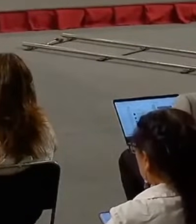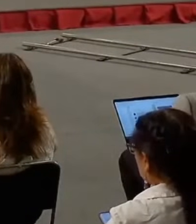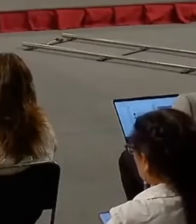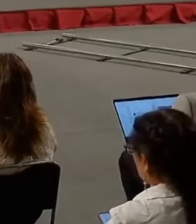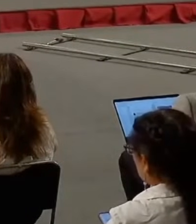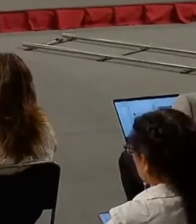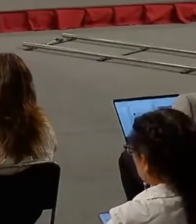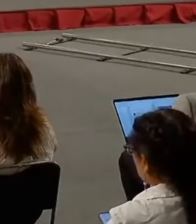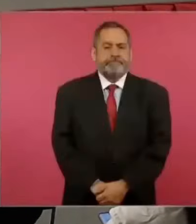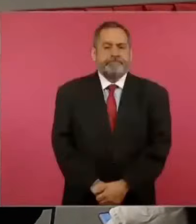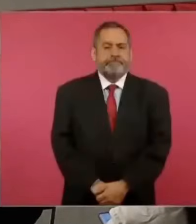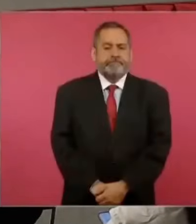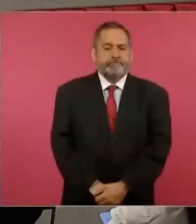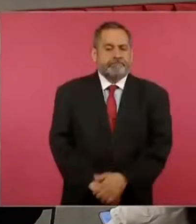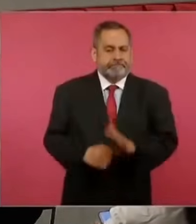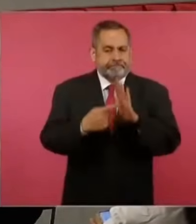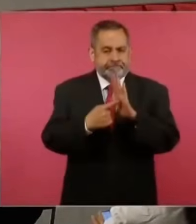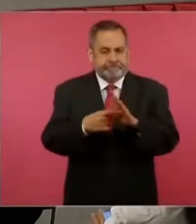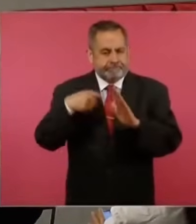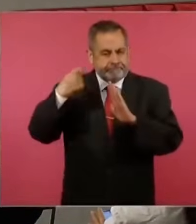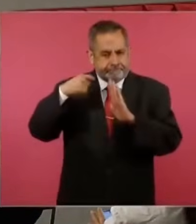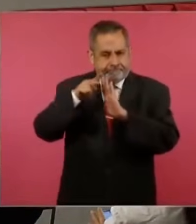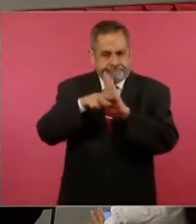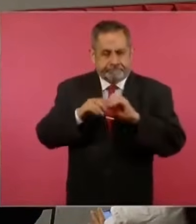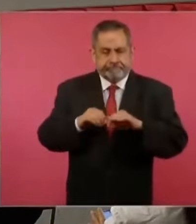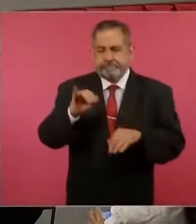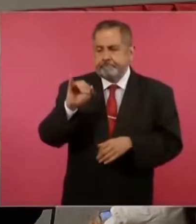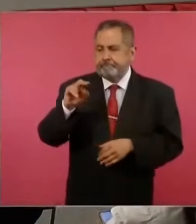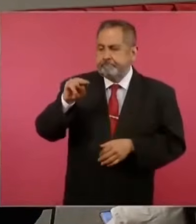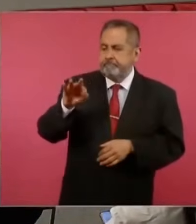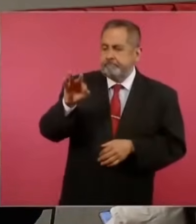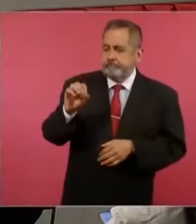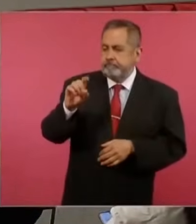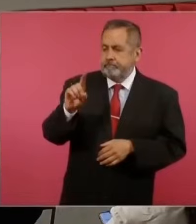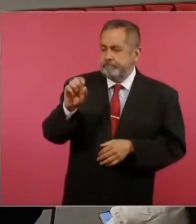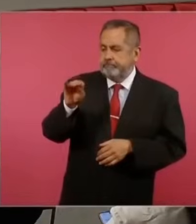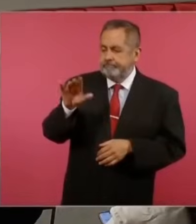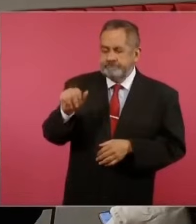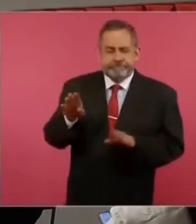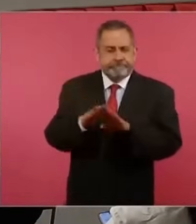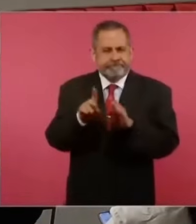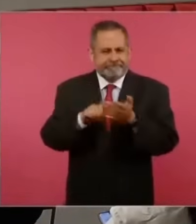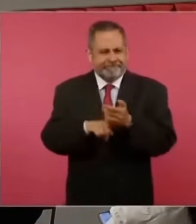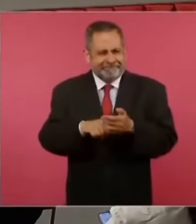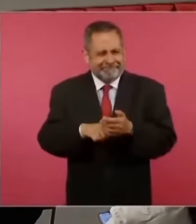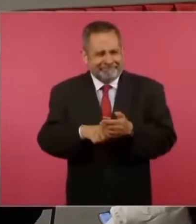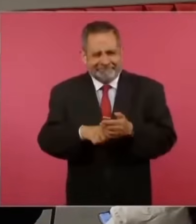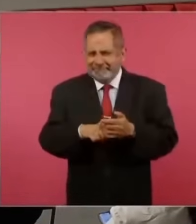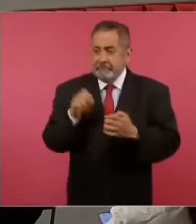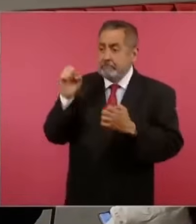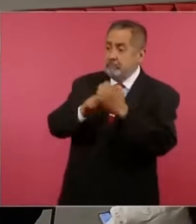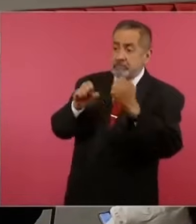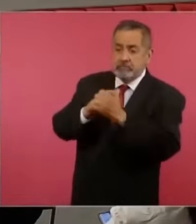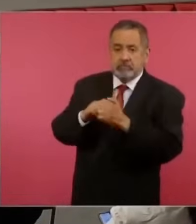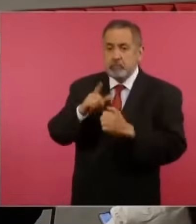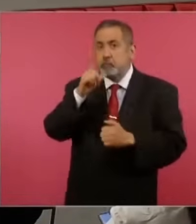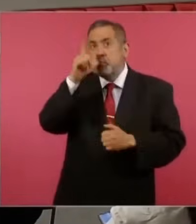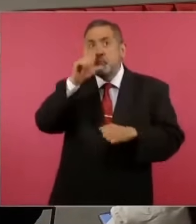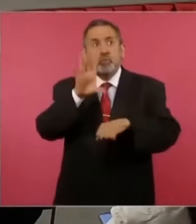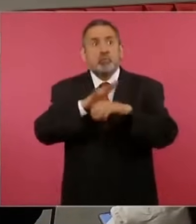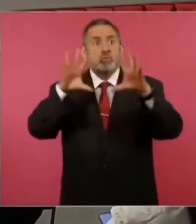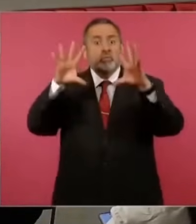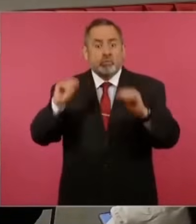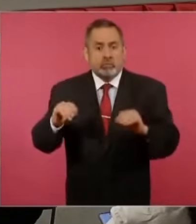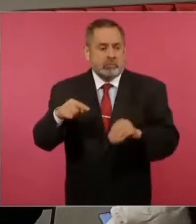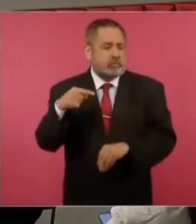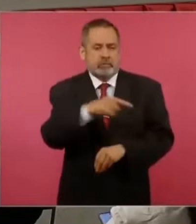presentar la colaboración con Infodemia, que aborda las mentiras en torno a los apagones de electricidad por 3 días debido a